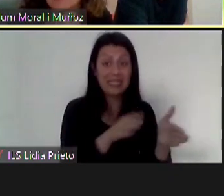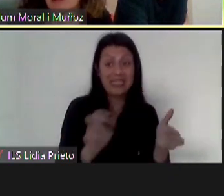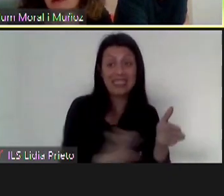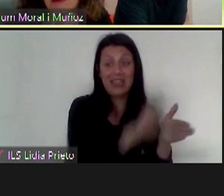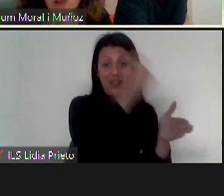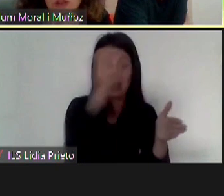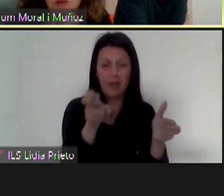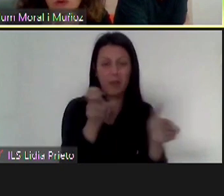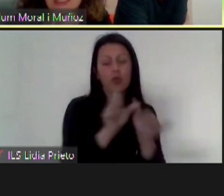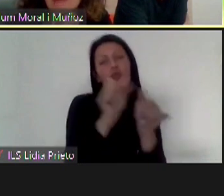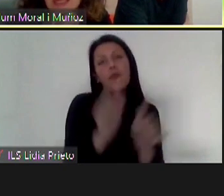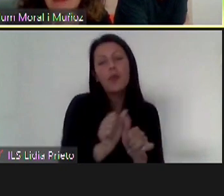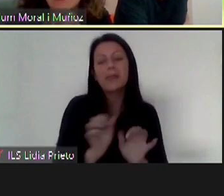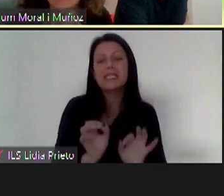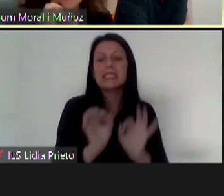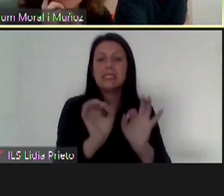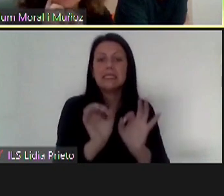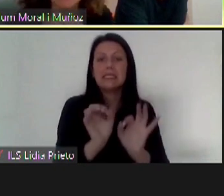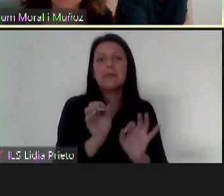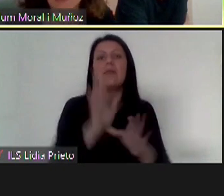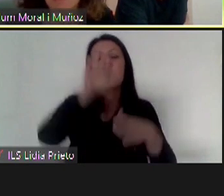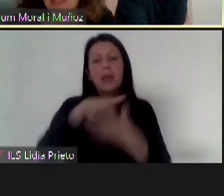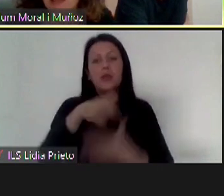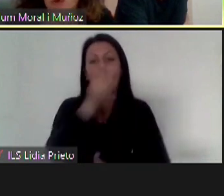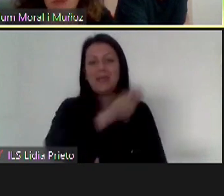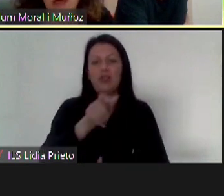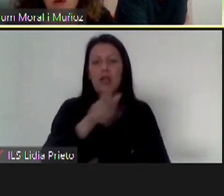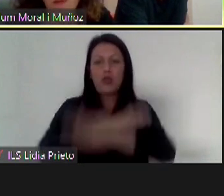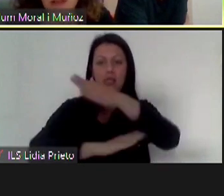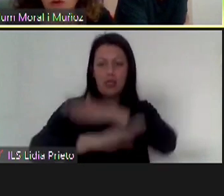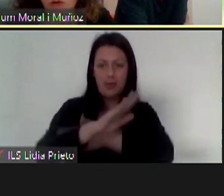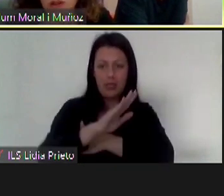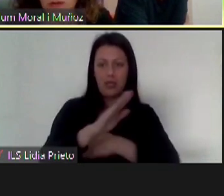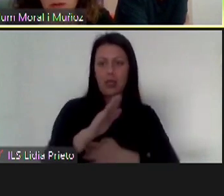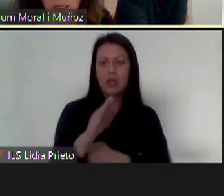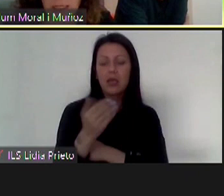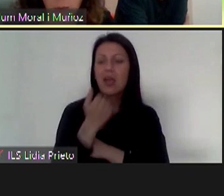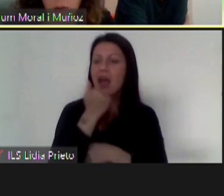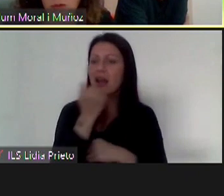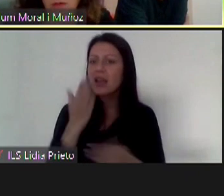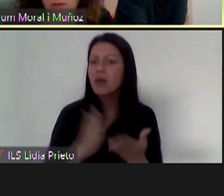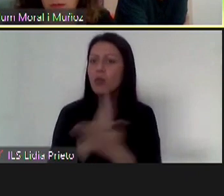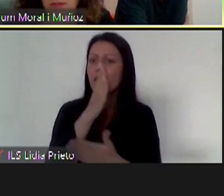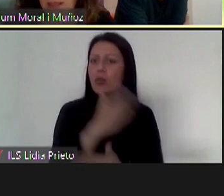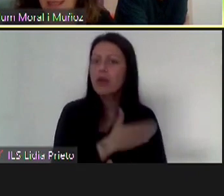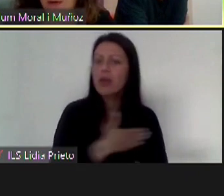específica hablaríamos de personas con discapacidad. Yo no sé si alguien me quiere interrumpir en algún momento o si en el chat ha